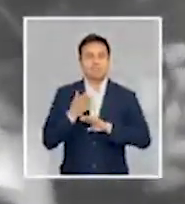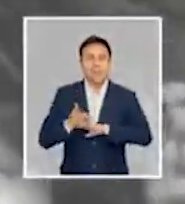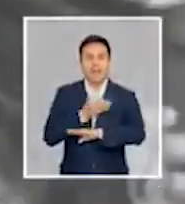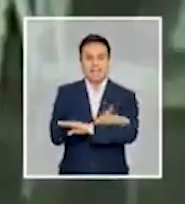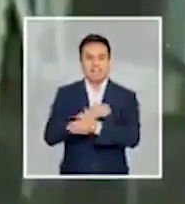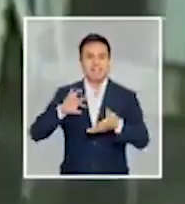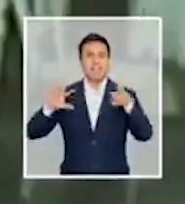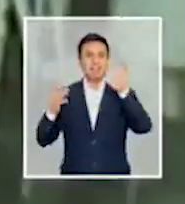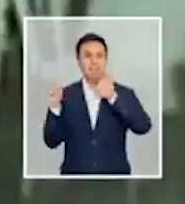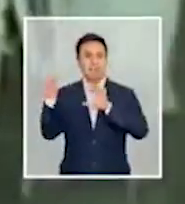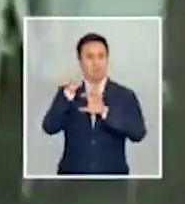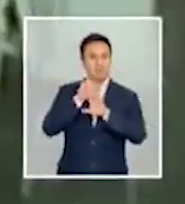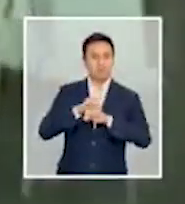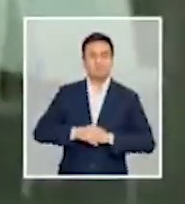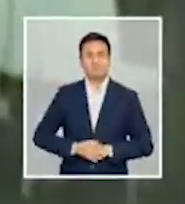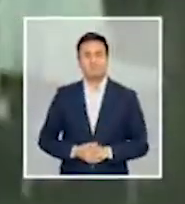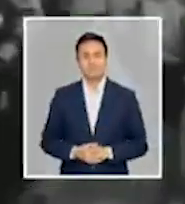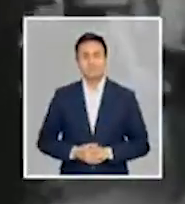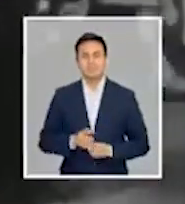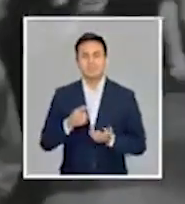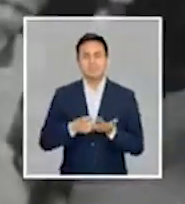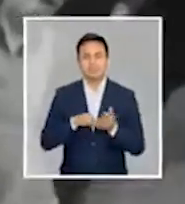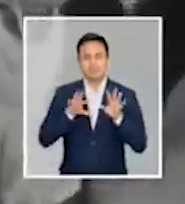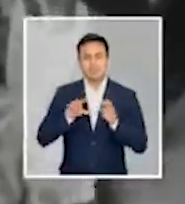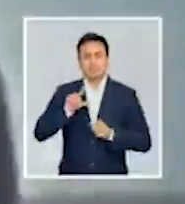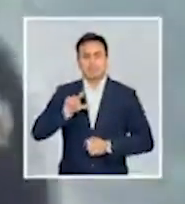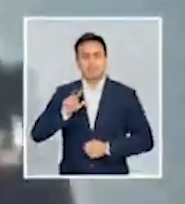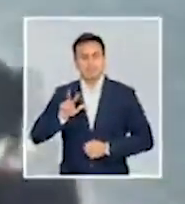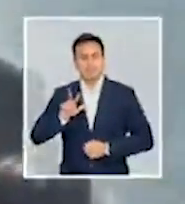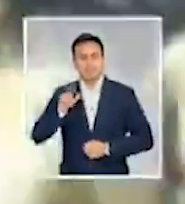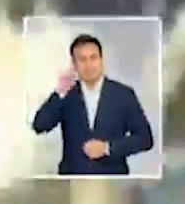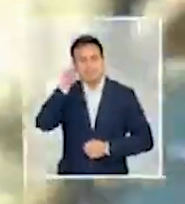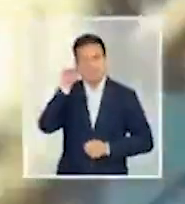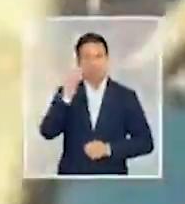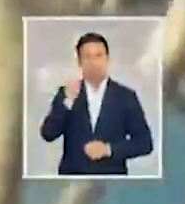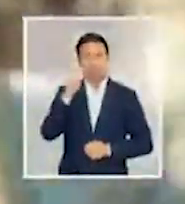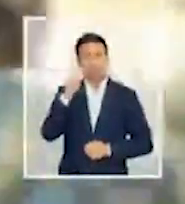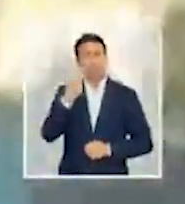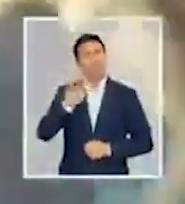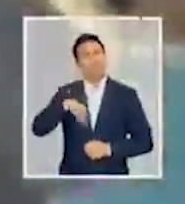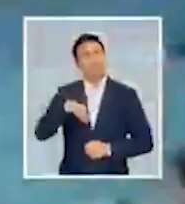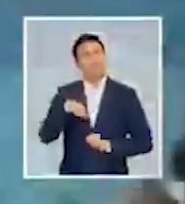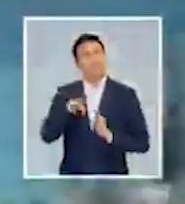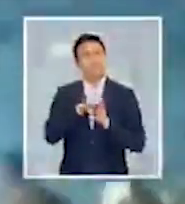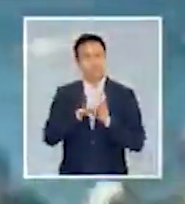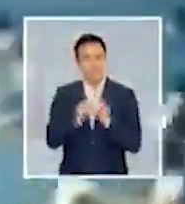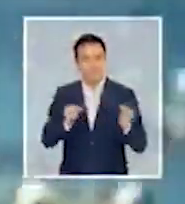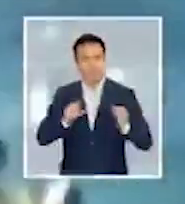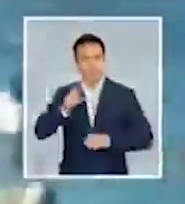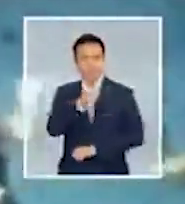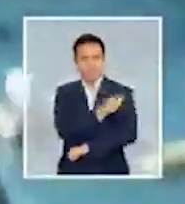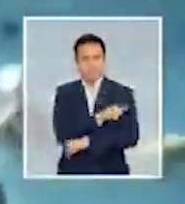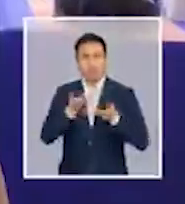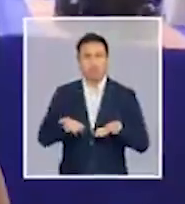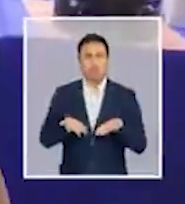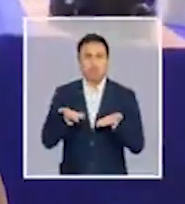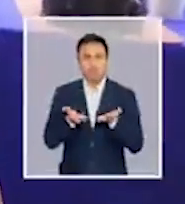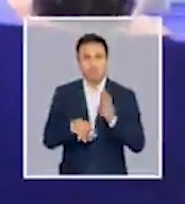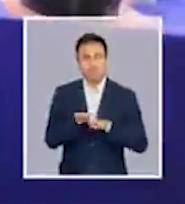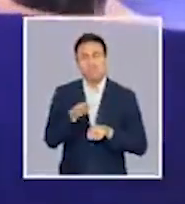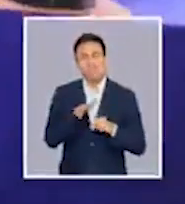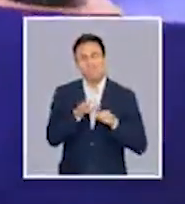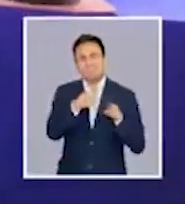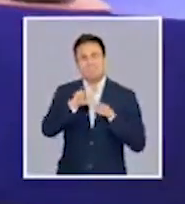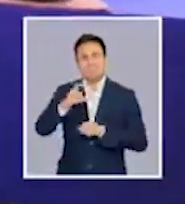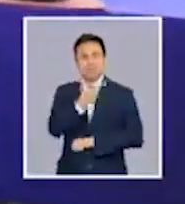muy en la bien. consulta o en el hospital, porque es una maniobra que científicamente está demostrado y es súper sencillo, pues no tiene un costo para nosotros. Eso es otra